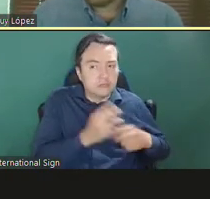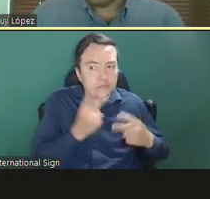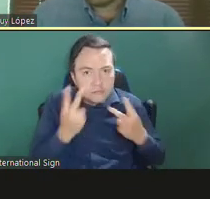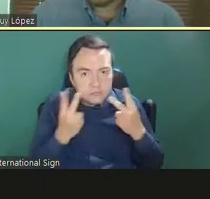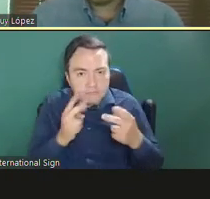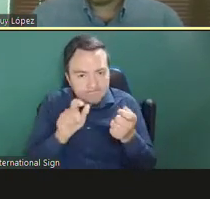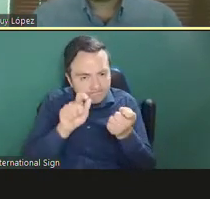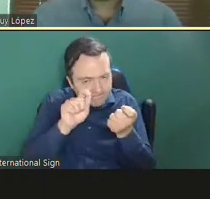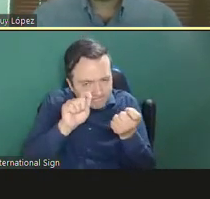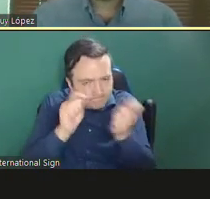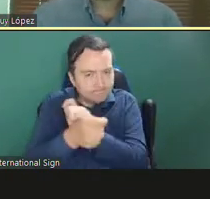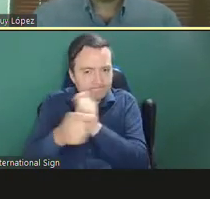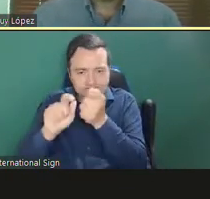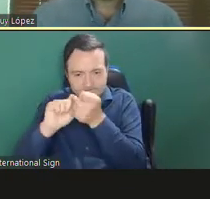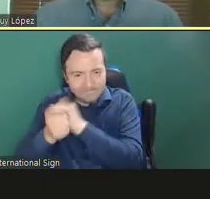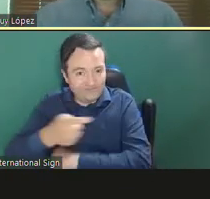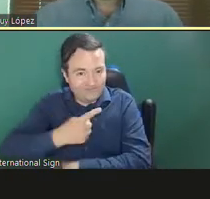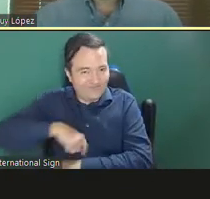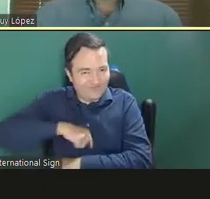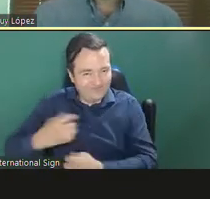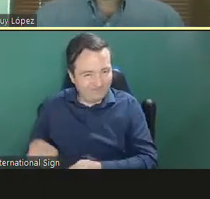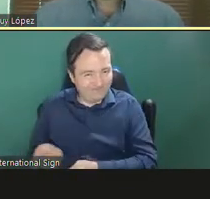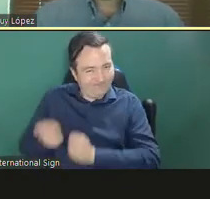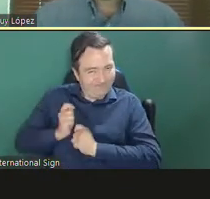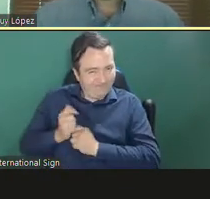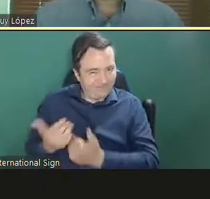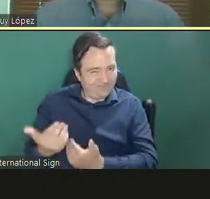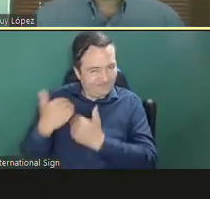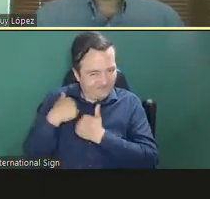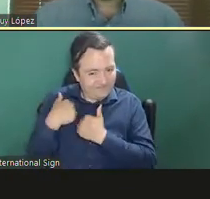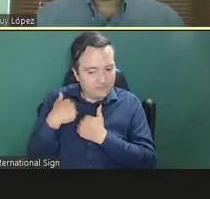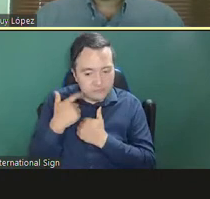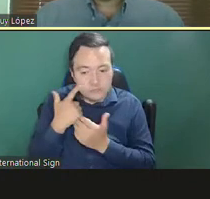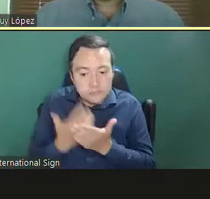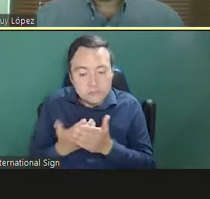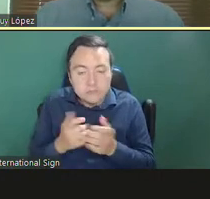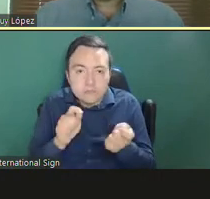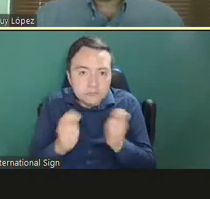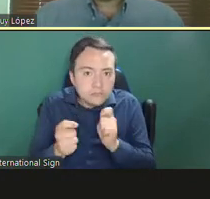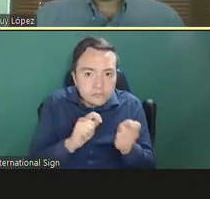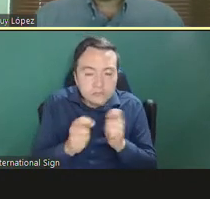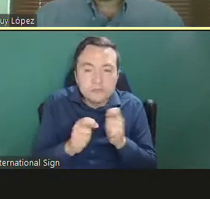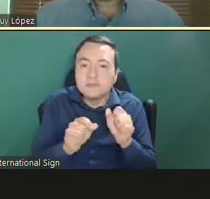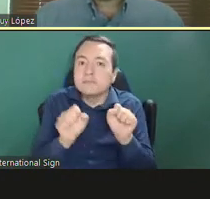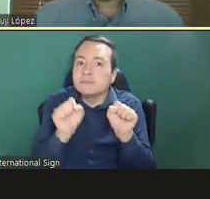esta administración cuando tomamos en él en esta nueva